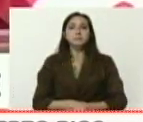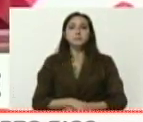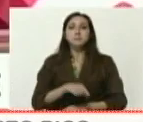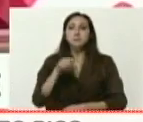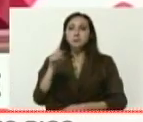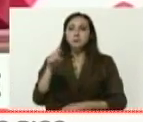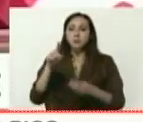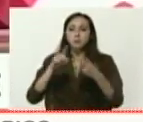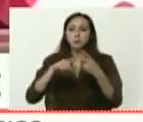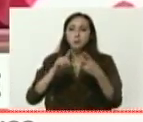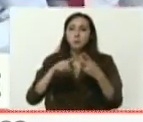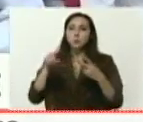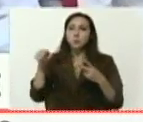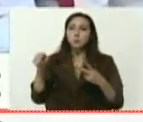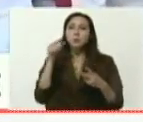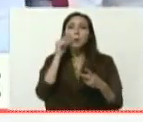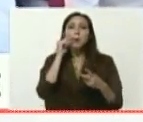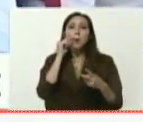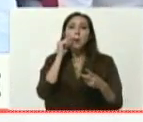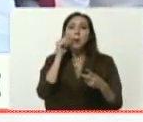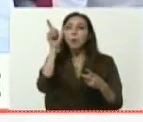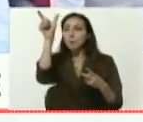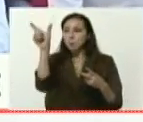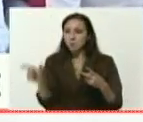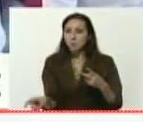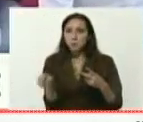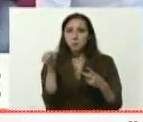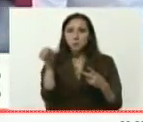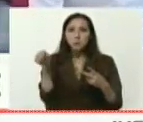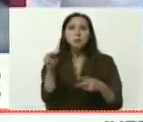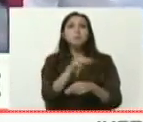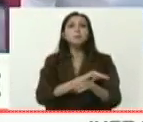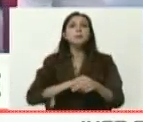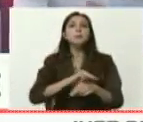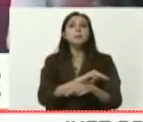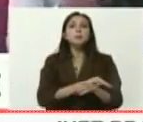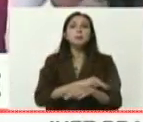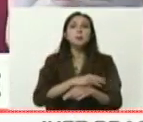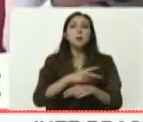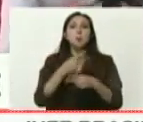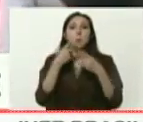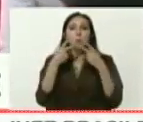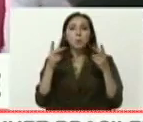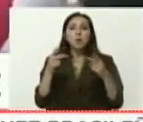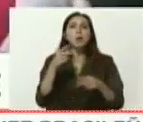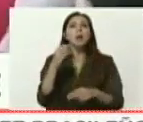Ciudadano Carlos Alvarado, ministro del Poder Popular para la Salud.